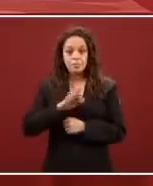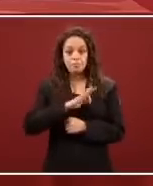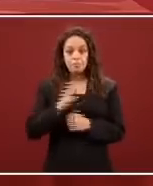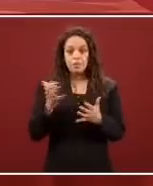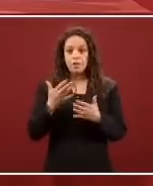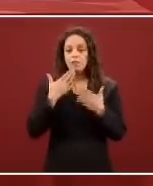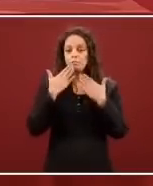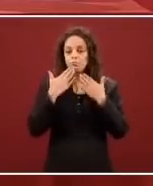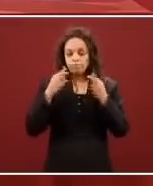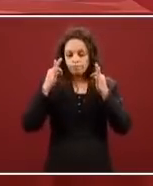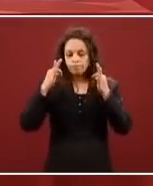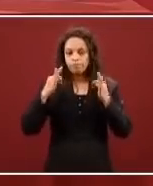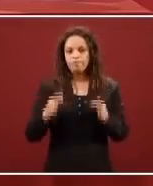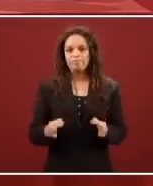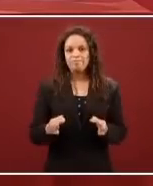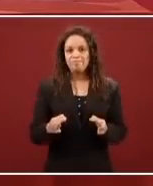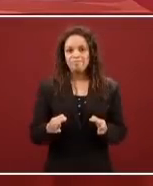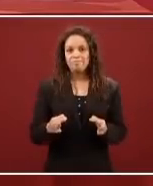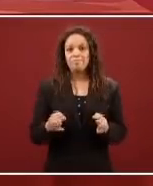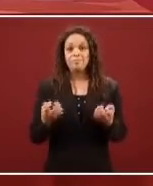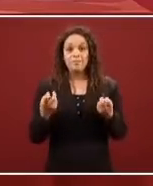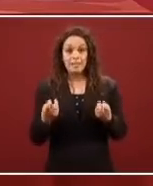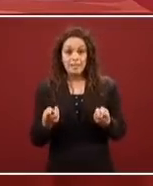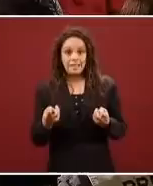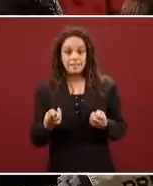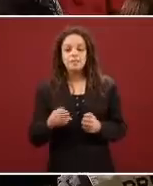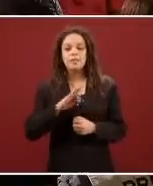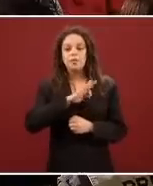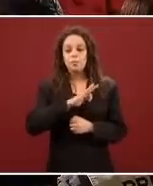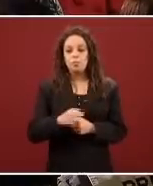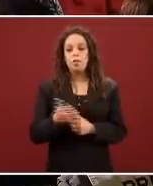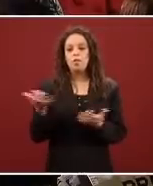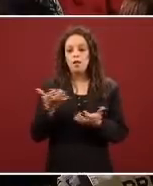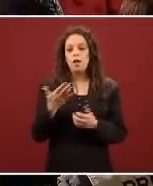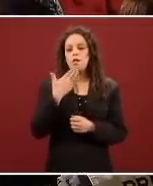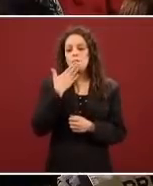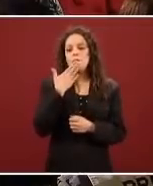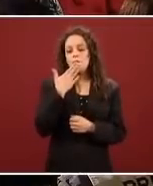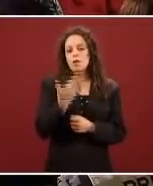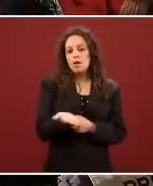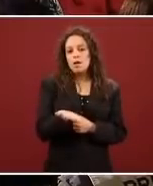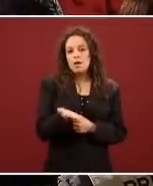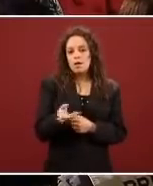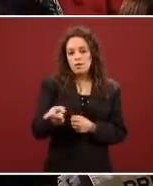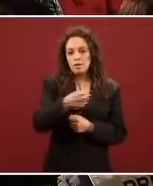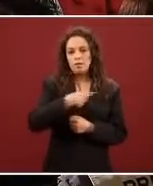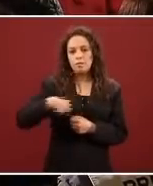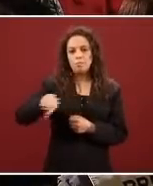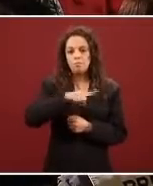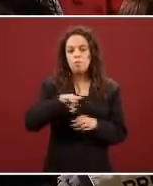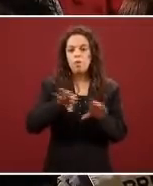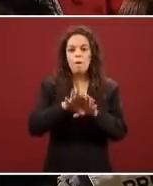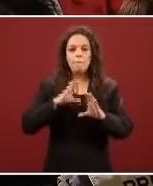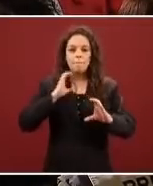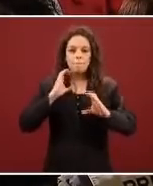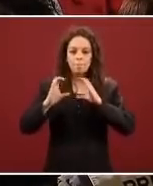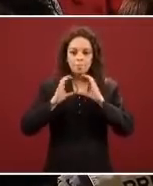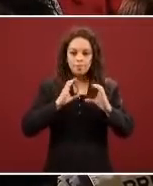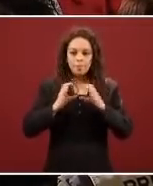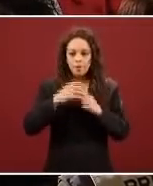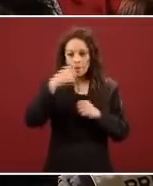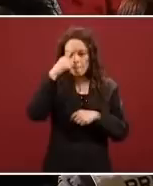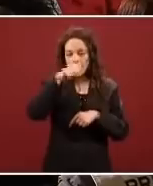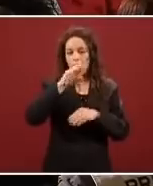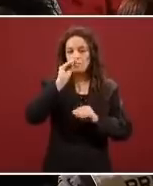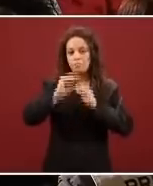manera eficiente. Y esto significa, para poderlas llevar a cabo de una manera eficiente, lógicamente es la comunicación, articulación e implementación